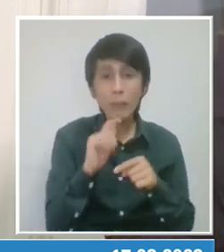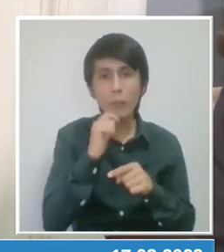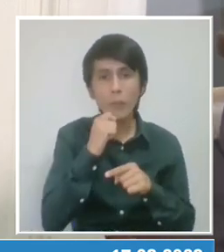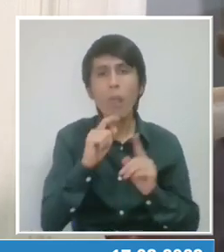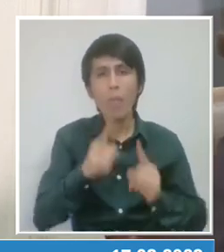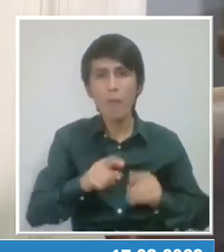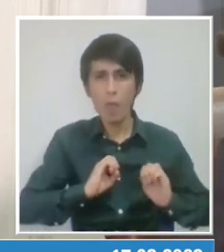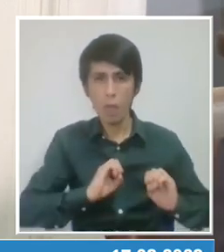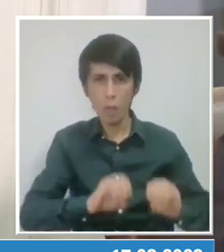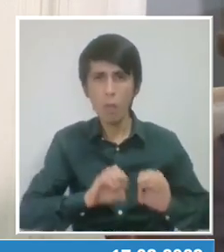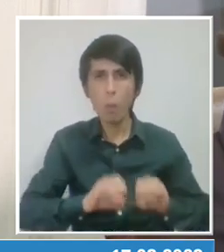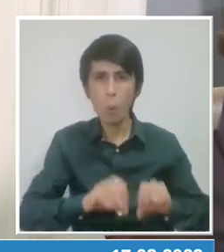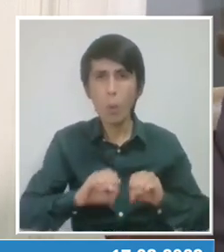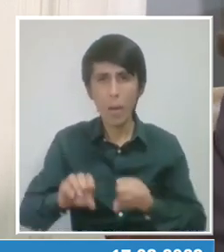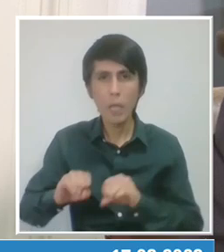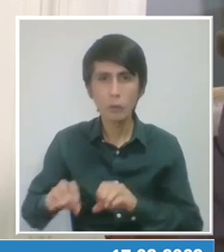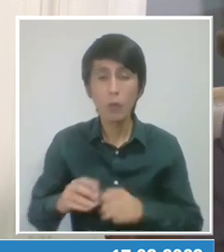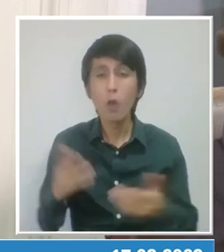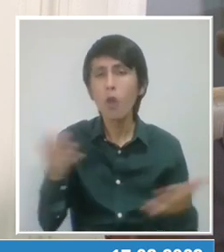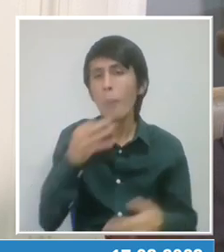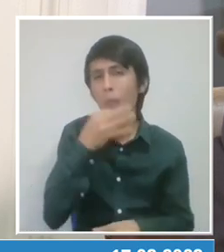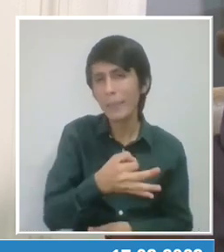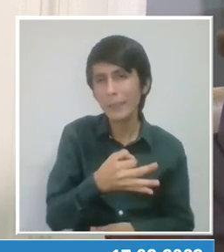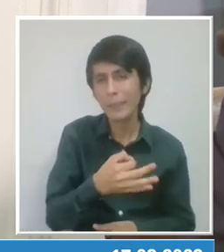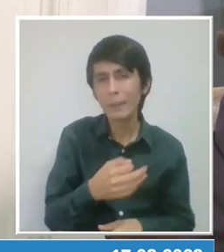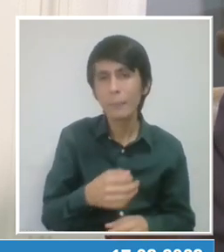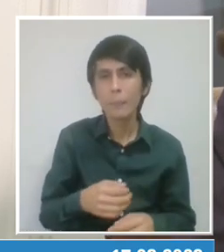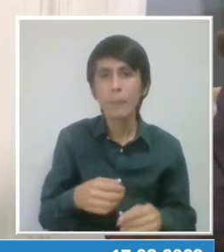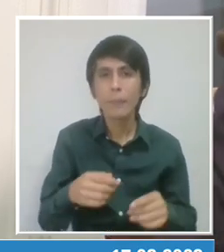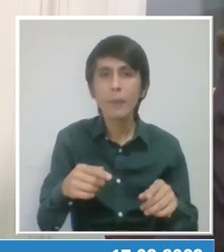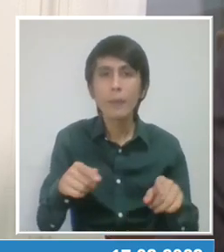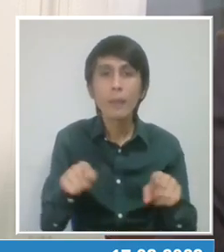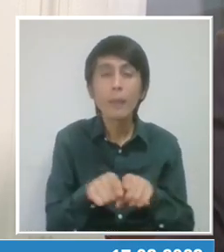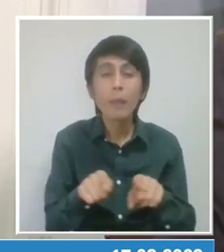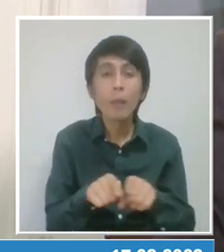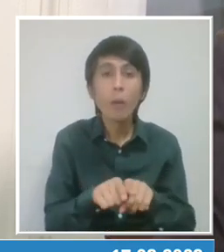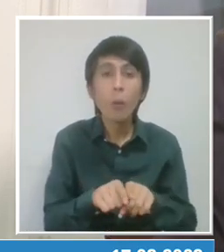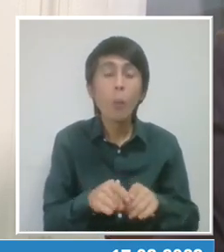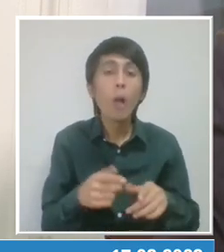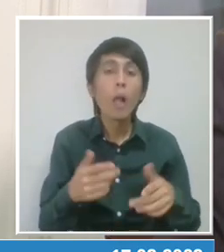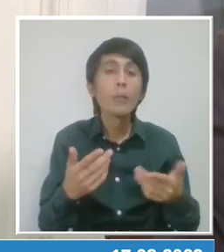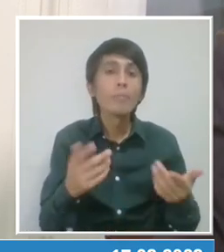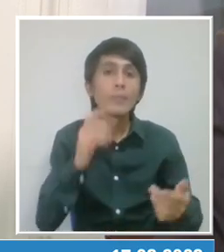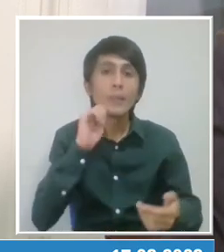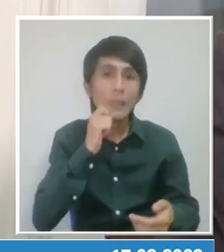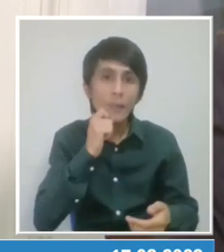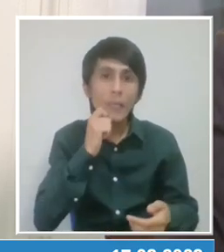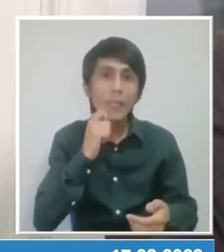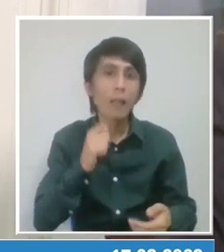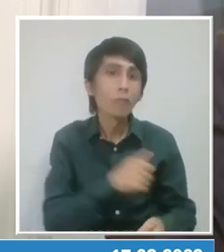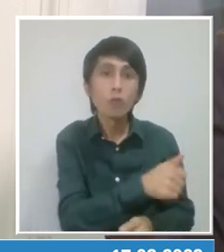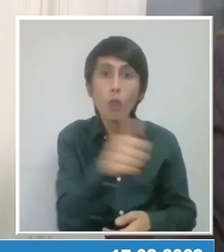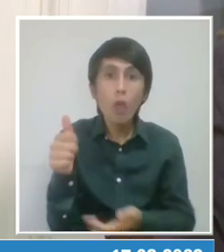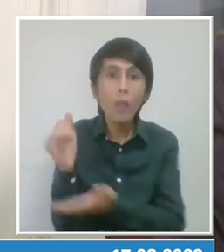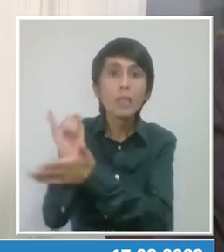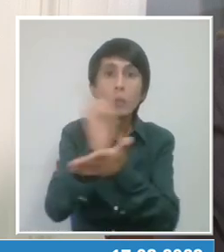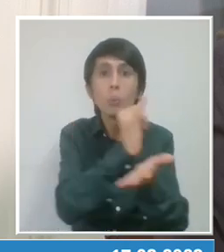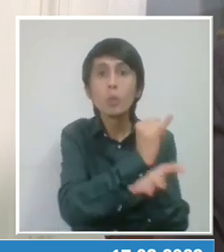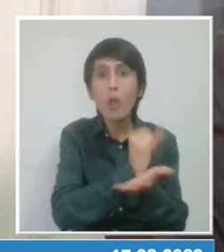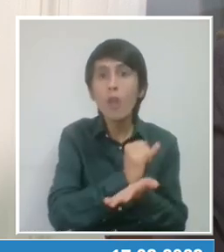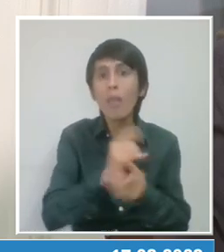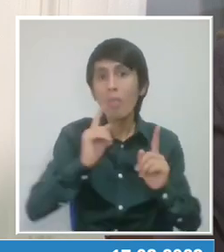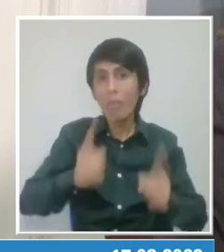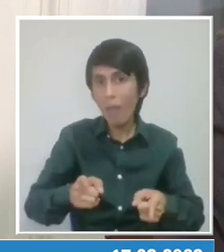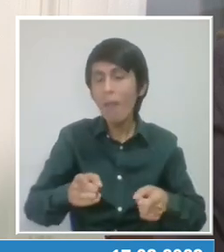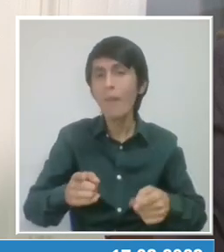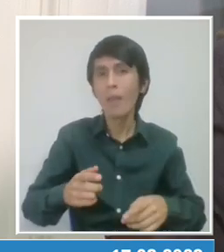que, como dice el dicho, a Dios rogando con el mazo dando, a nivel de todas las instituciones públicas y privadas. Yo pregunto,